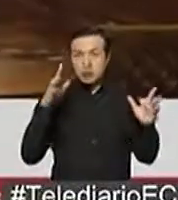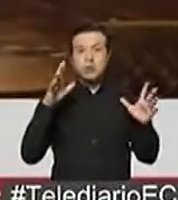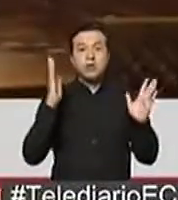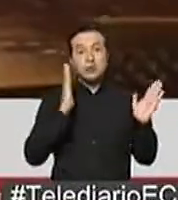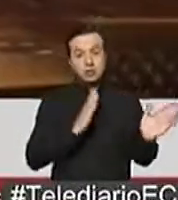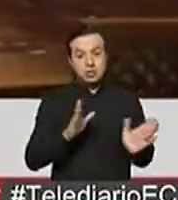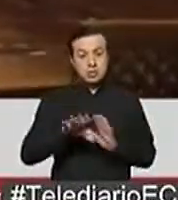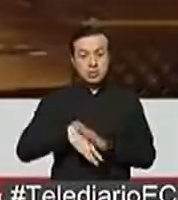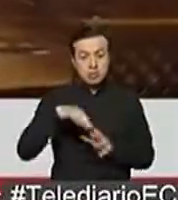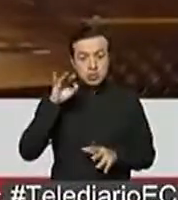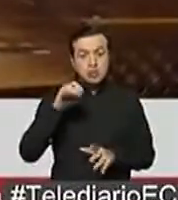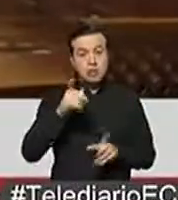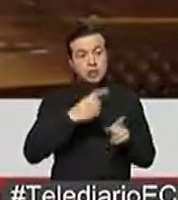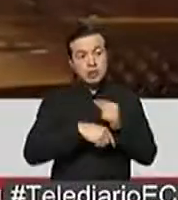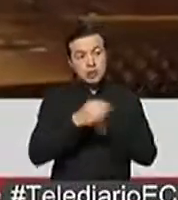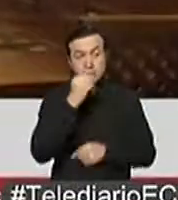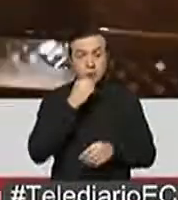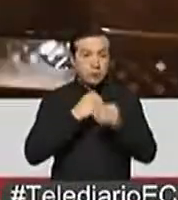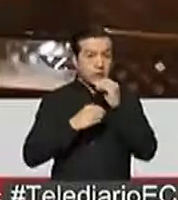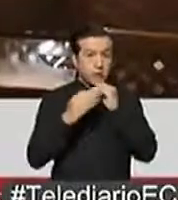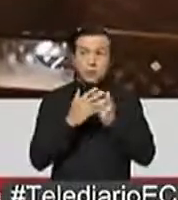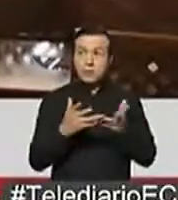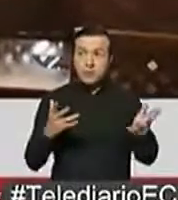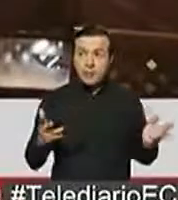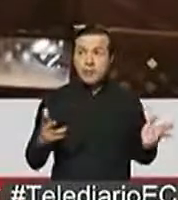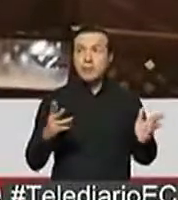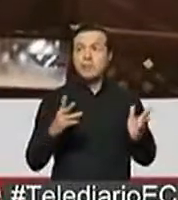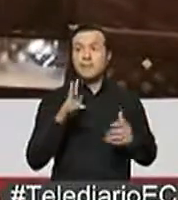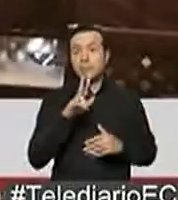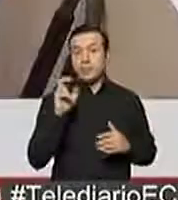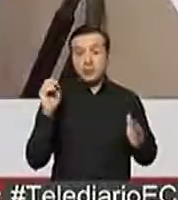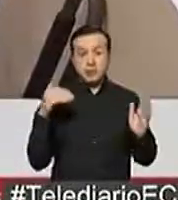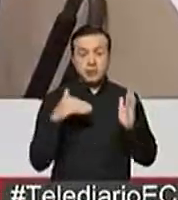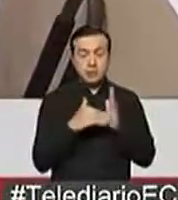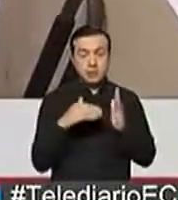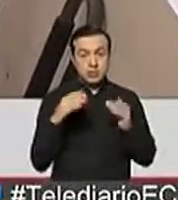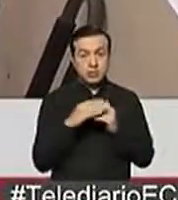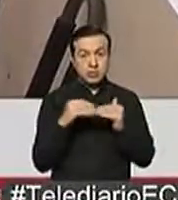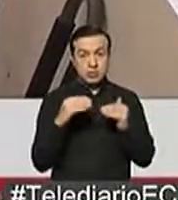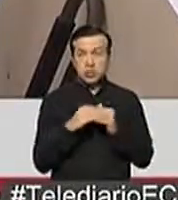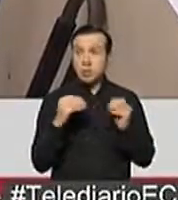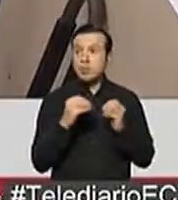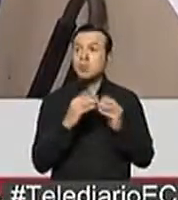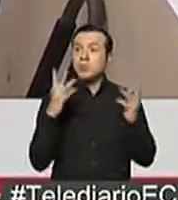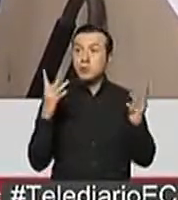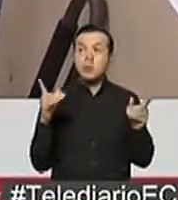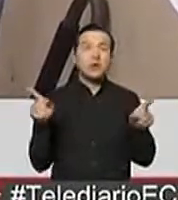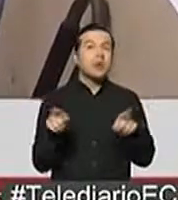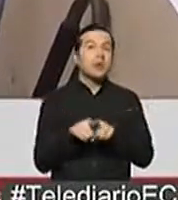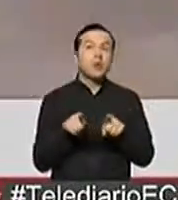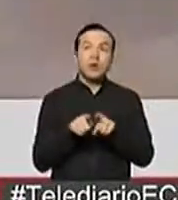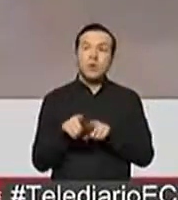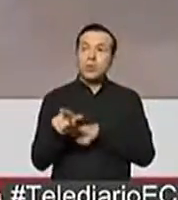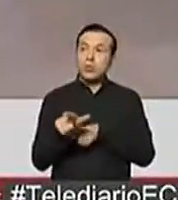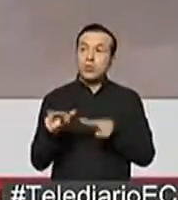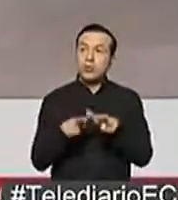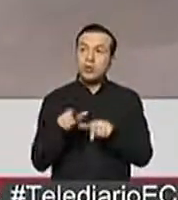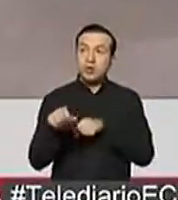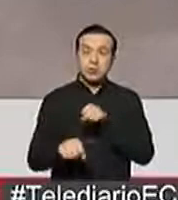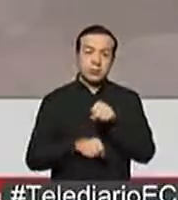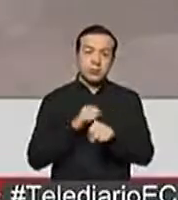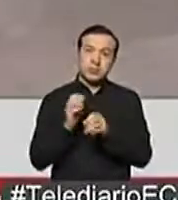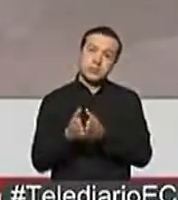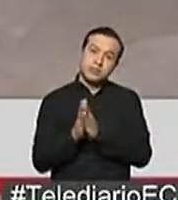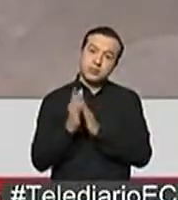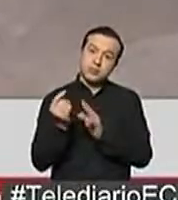una rifa y hornado solidario para fin de mes. Sobrepasamos los $30,000. Esa realidad la comparte el local de bicicletas. Tramita el crédito